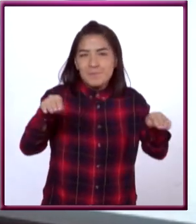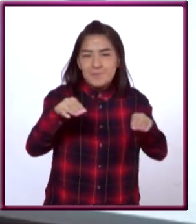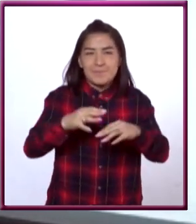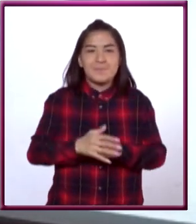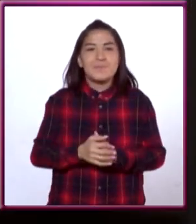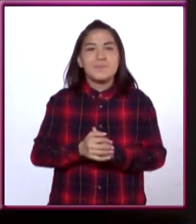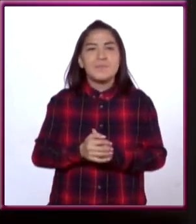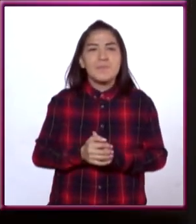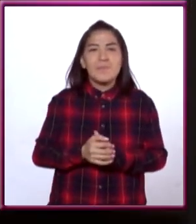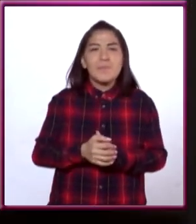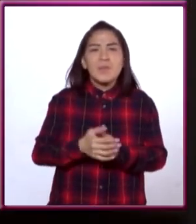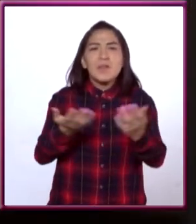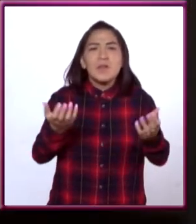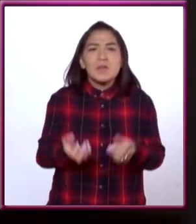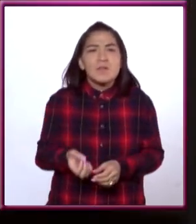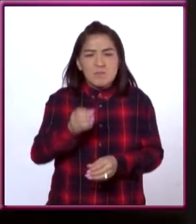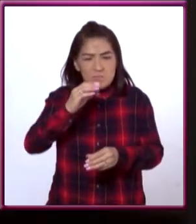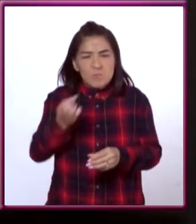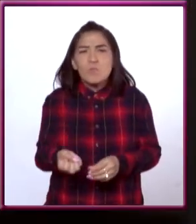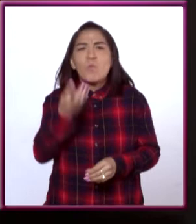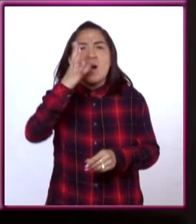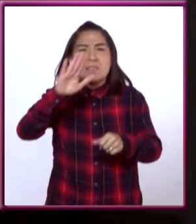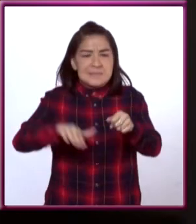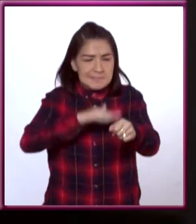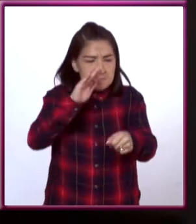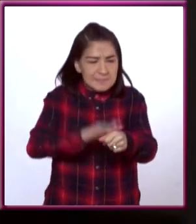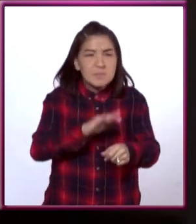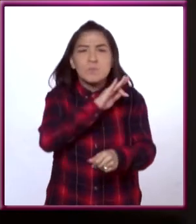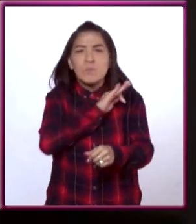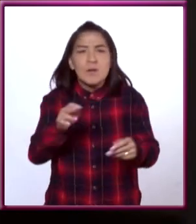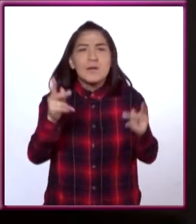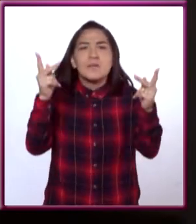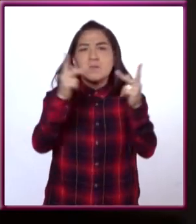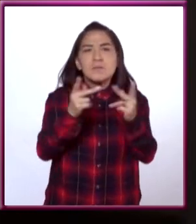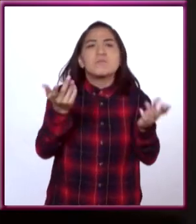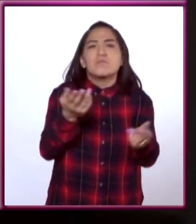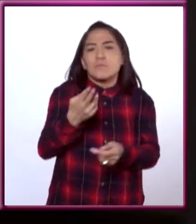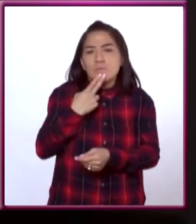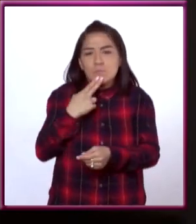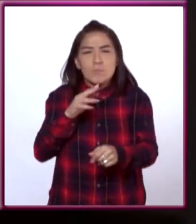dimensiones. Oye, ¿cuánta precisión se puede lograr y con qué instrumentos?